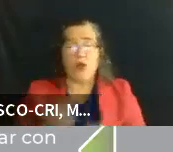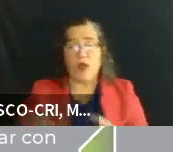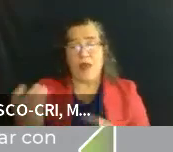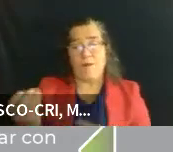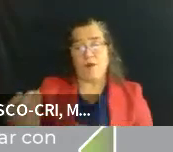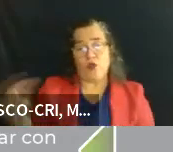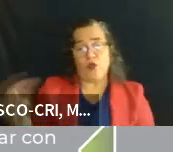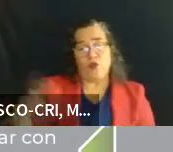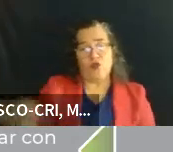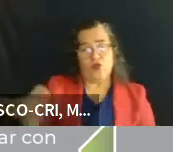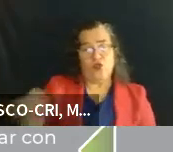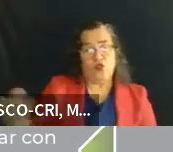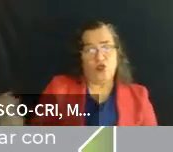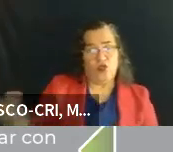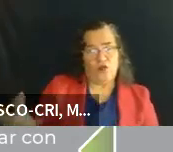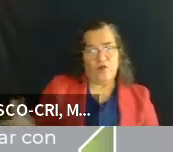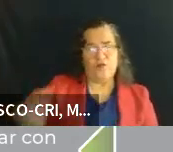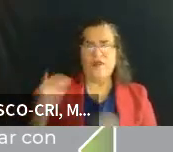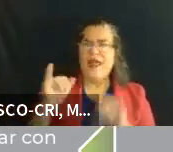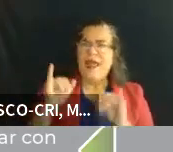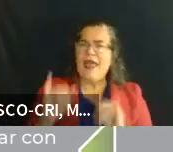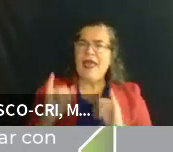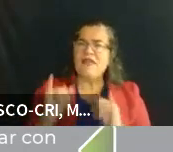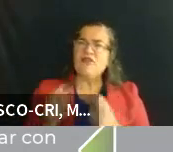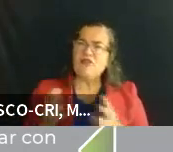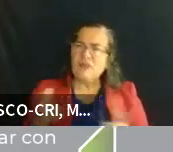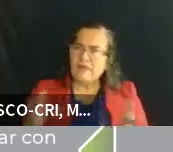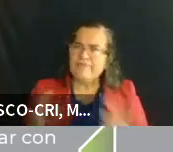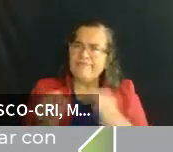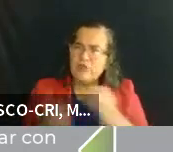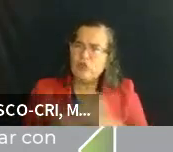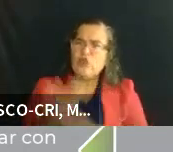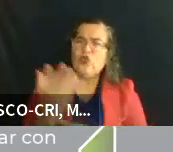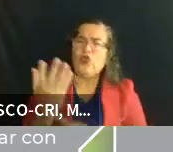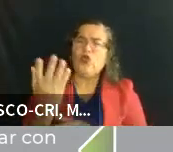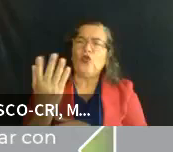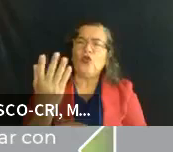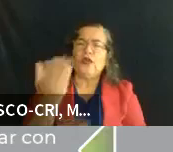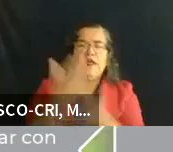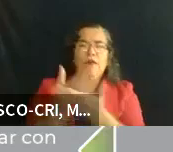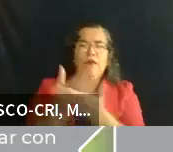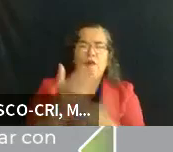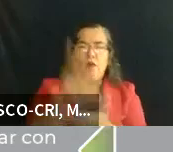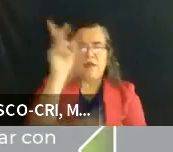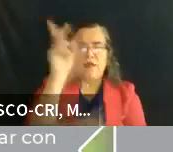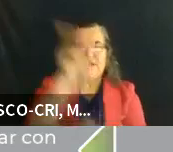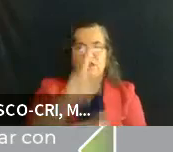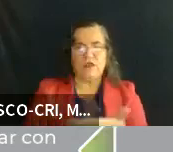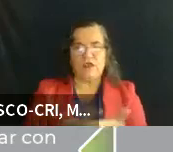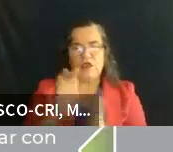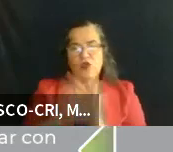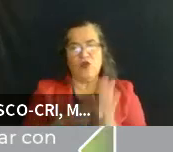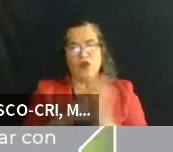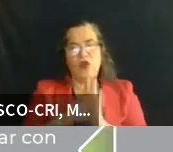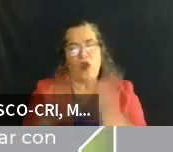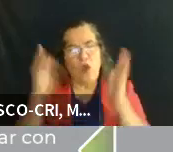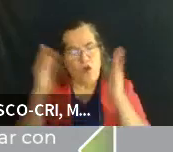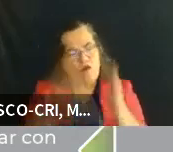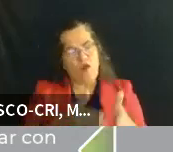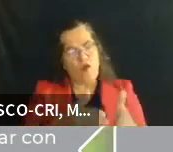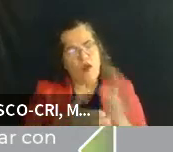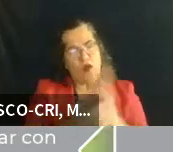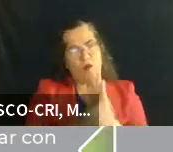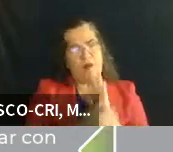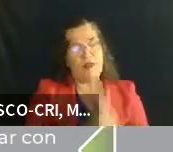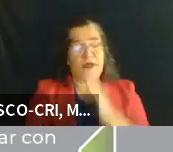esto surge, ya desde hace varias décadas, la propuesta de un diseño curricular con foco en competencias. Y sin duda